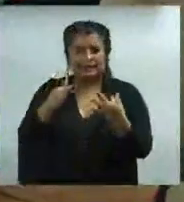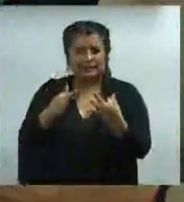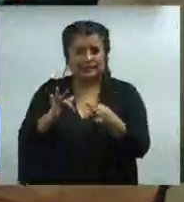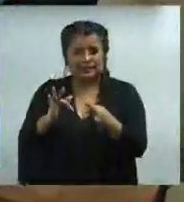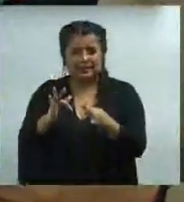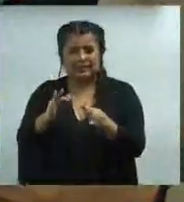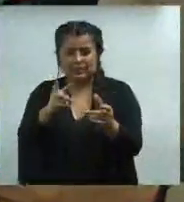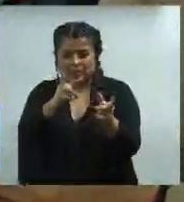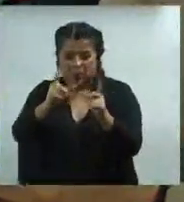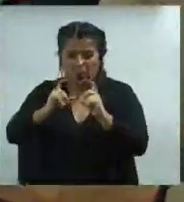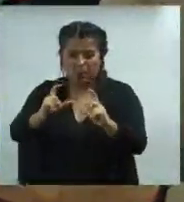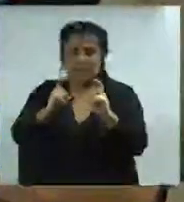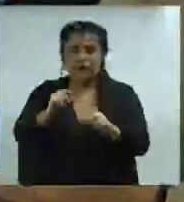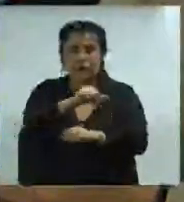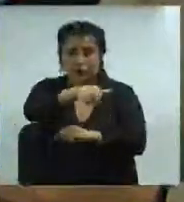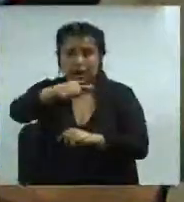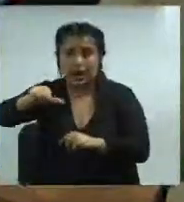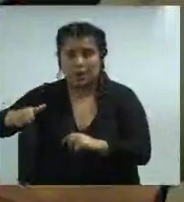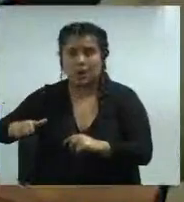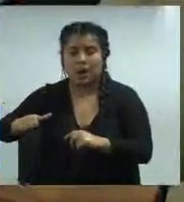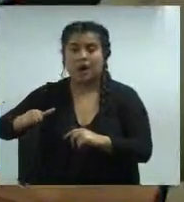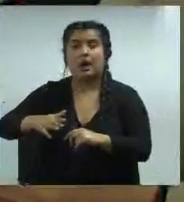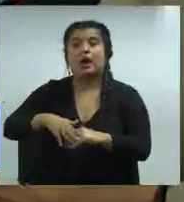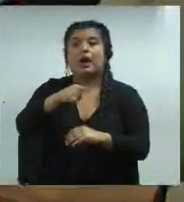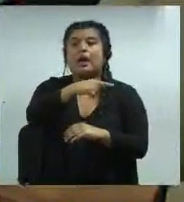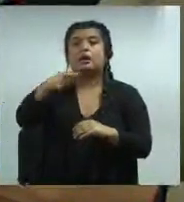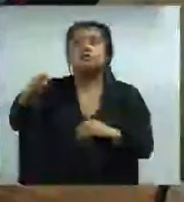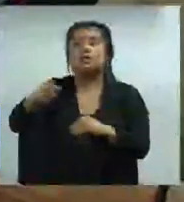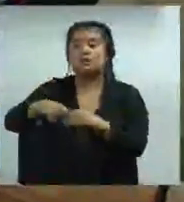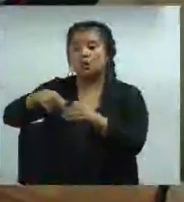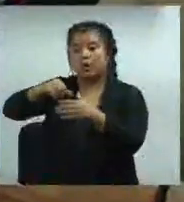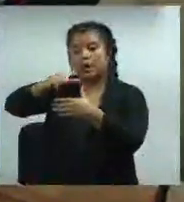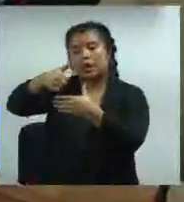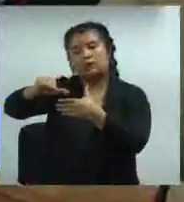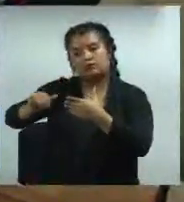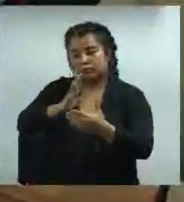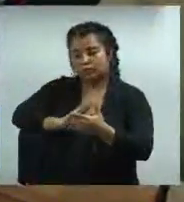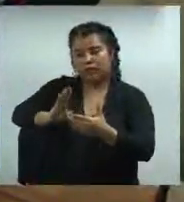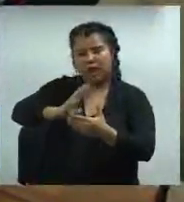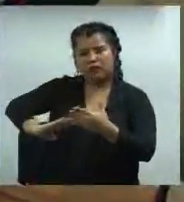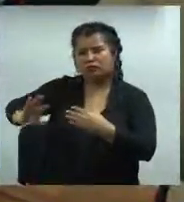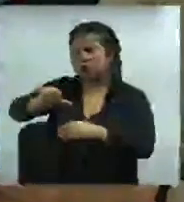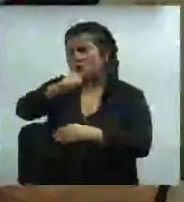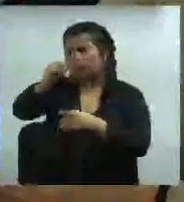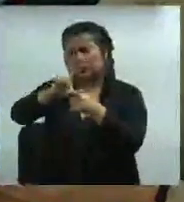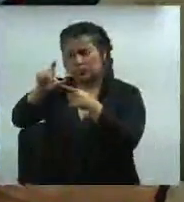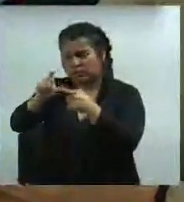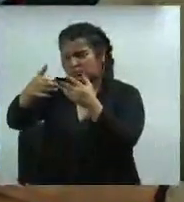habitacionales lo que hacen es que tiran el conducto de sus desechos a los ríos, a los lagos, a los riachuelos o cualquier